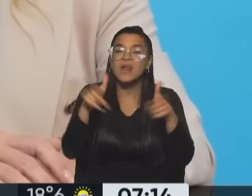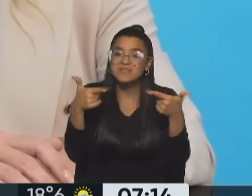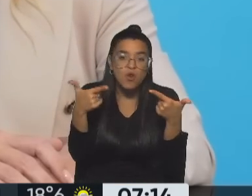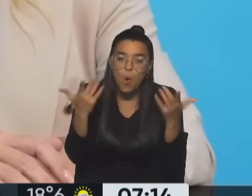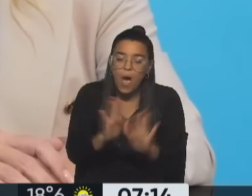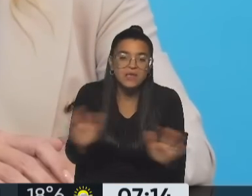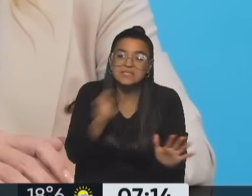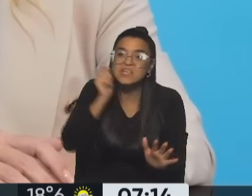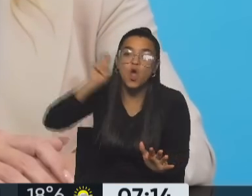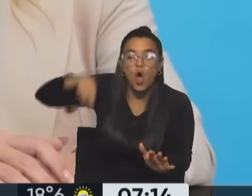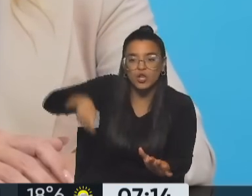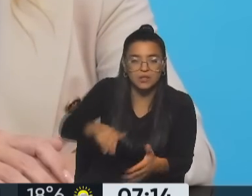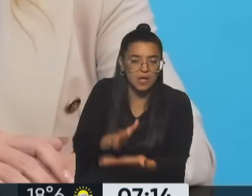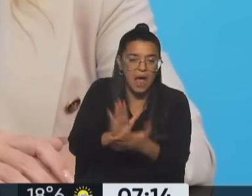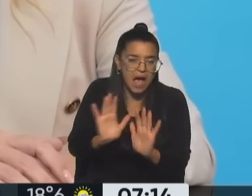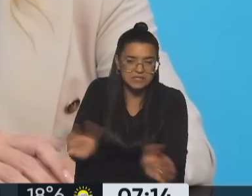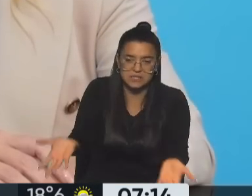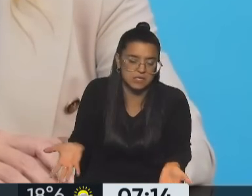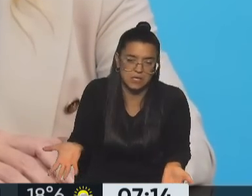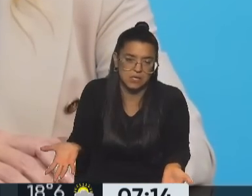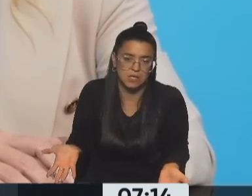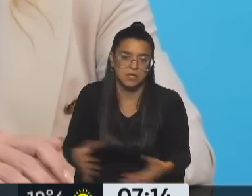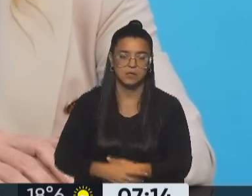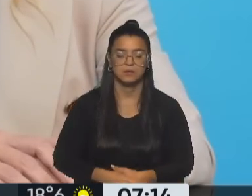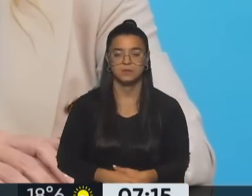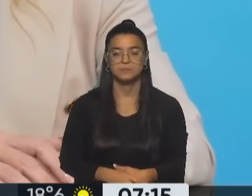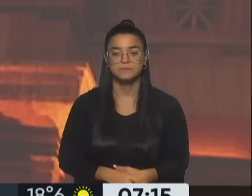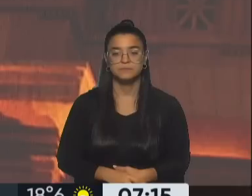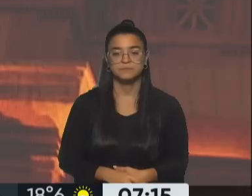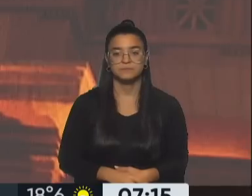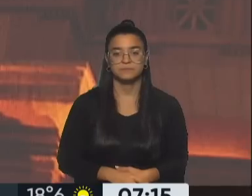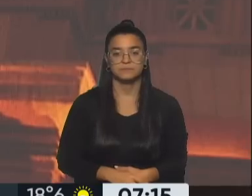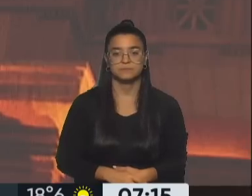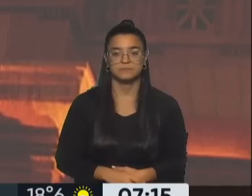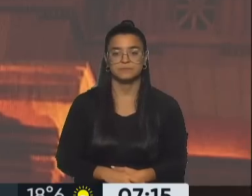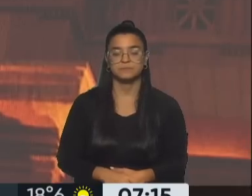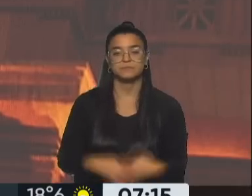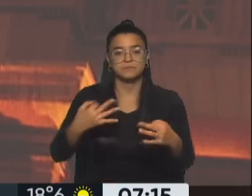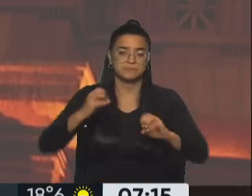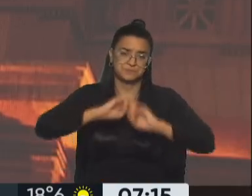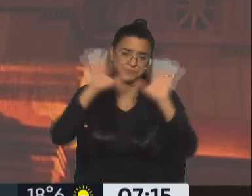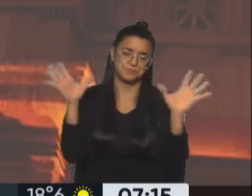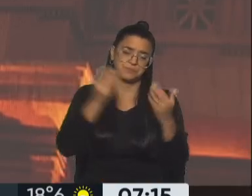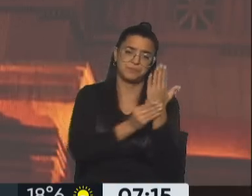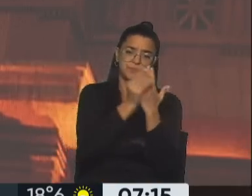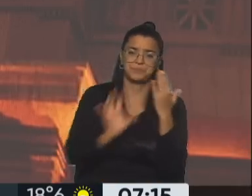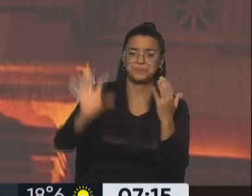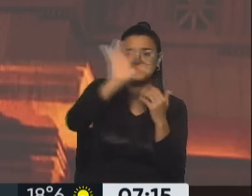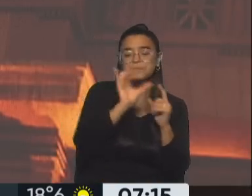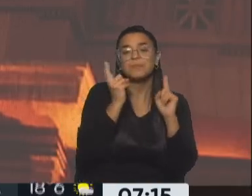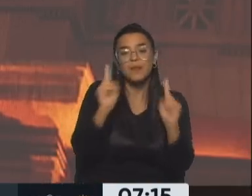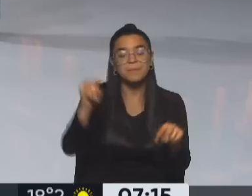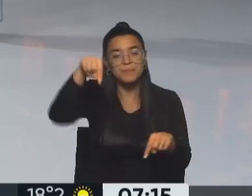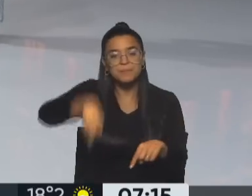posible con una Corte tan deslegitimada. Bueno, es claro, el ministro del Interior, pero siempre hay una